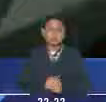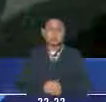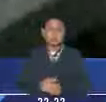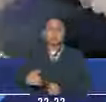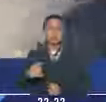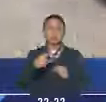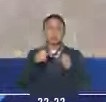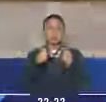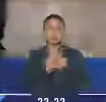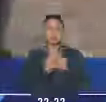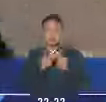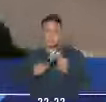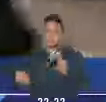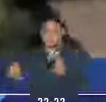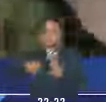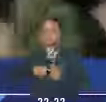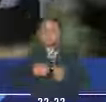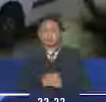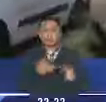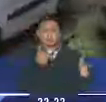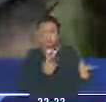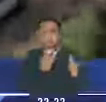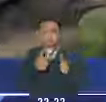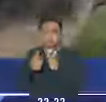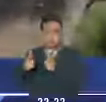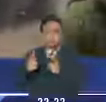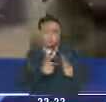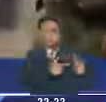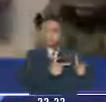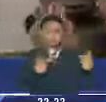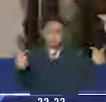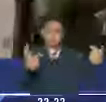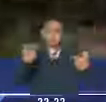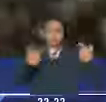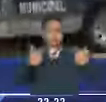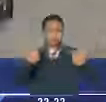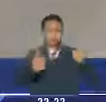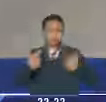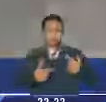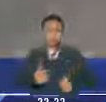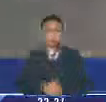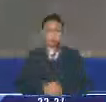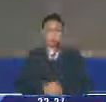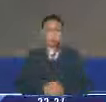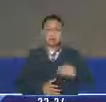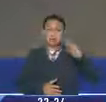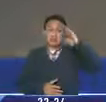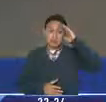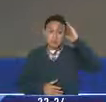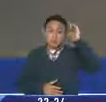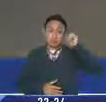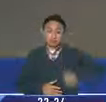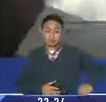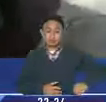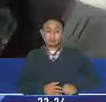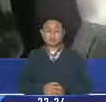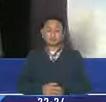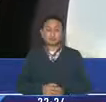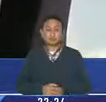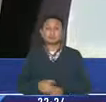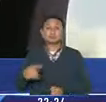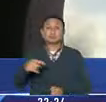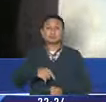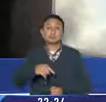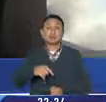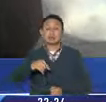tiroteo sangriento y prolongado entre las fuerzas de seguridad mexicanas y presuntos miembros del cártel en el estado de Sinaloa fue un intento de capturar al hijo